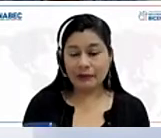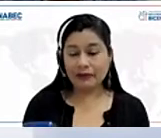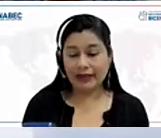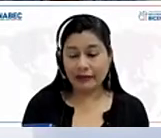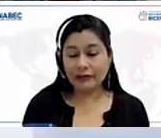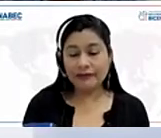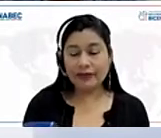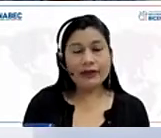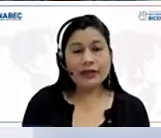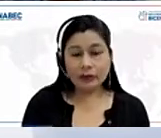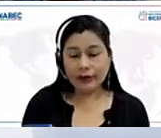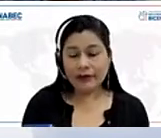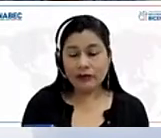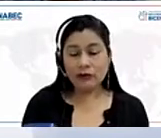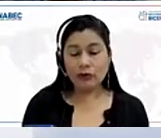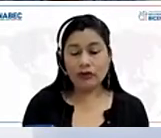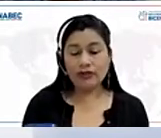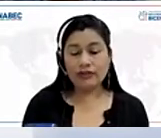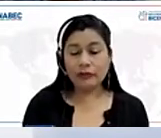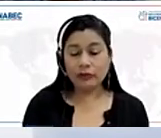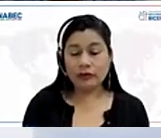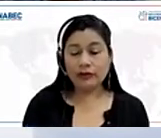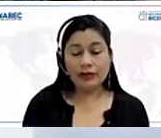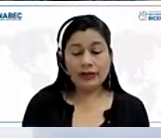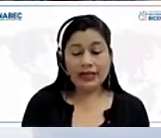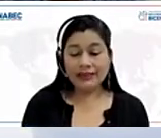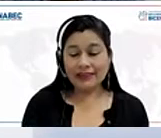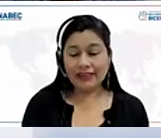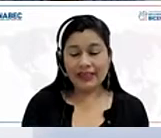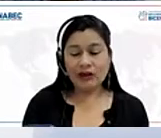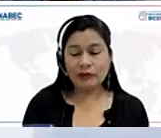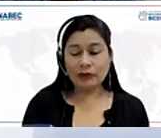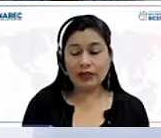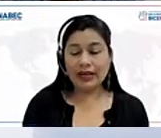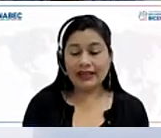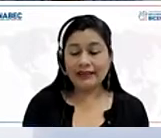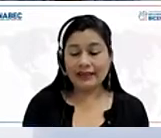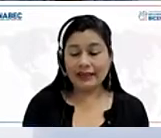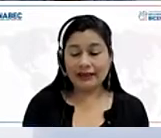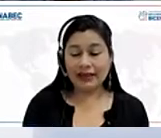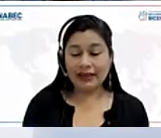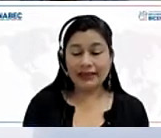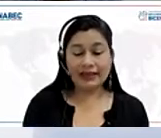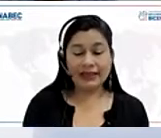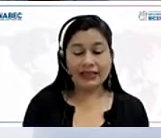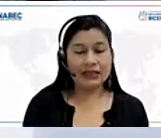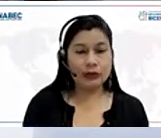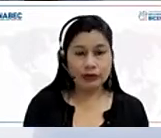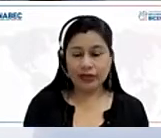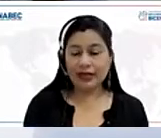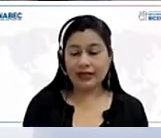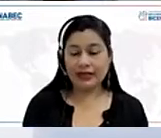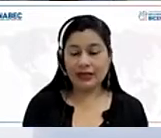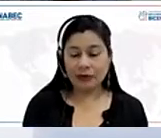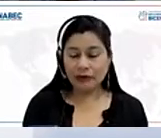para posgrado, una vez concluidos mis estudios, ¿existirían oportunidades de trabajar en la